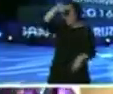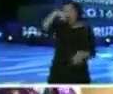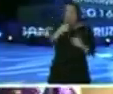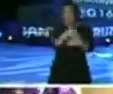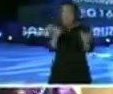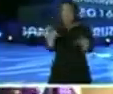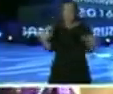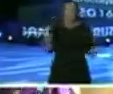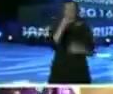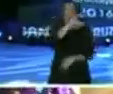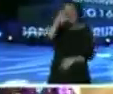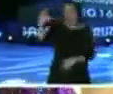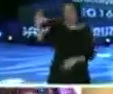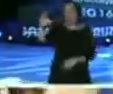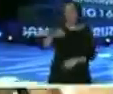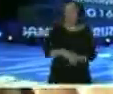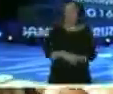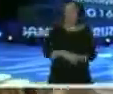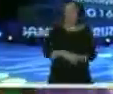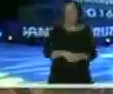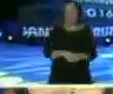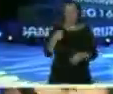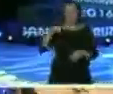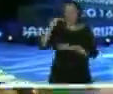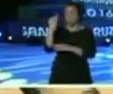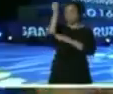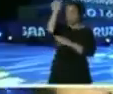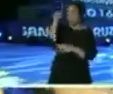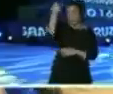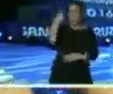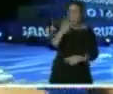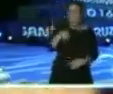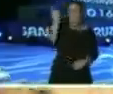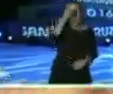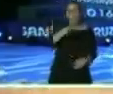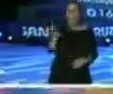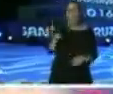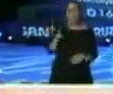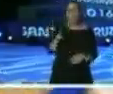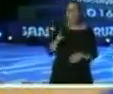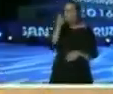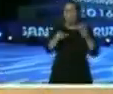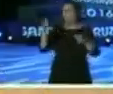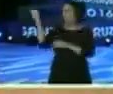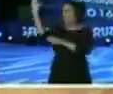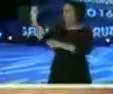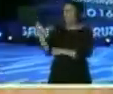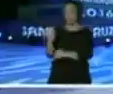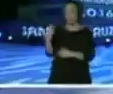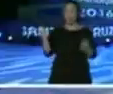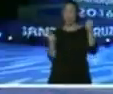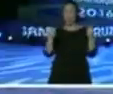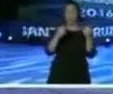a su adición. Soy de Corguinés, ya saben, de gente que en semáforos te limpia los cristales,